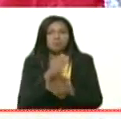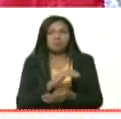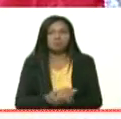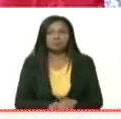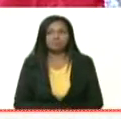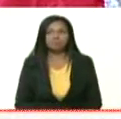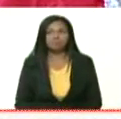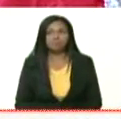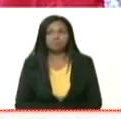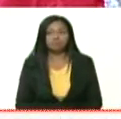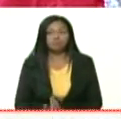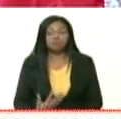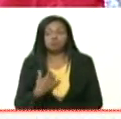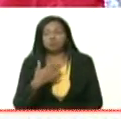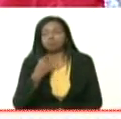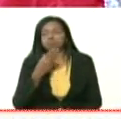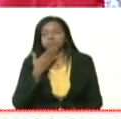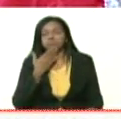lo cual agradezco.